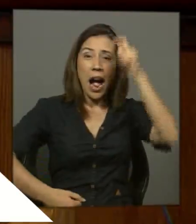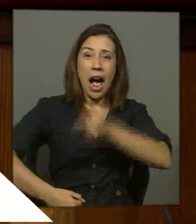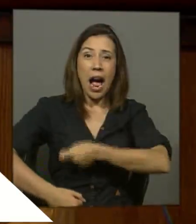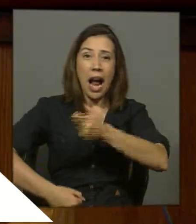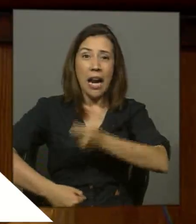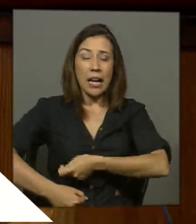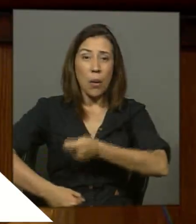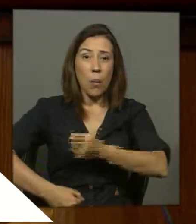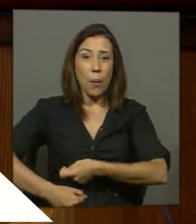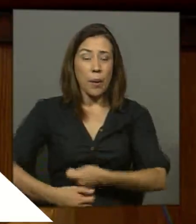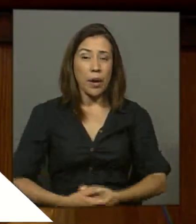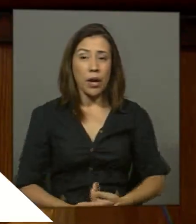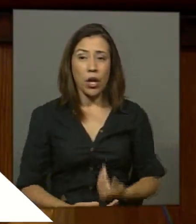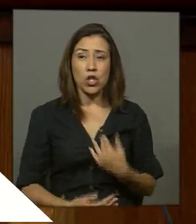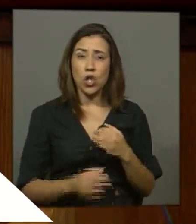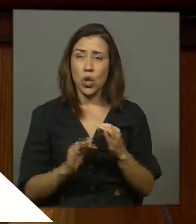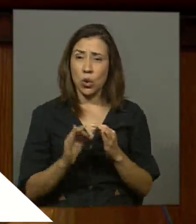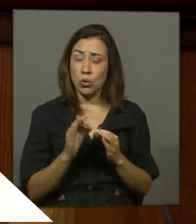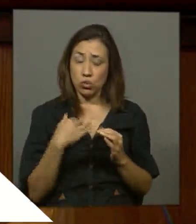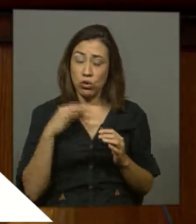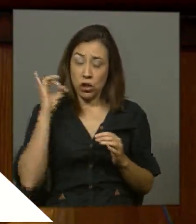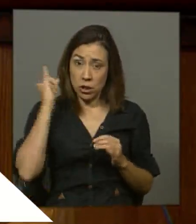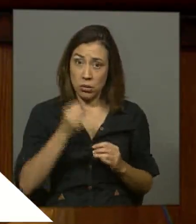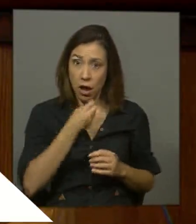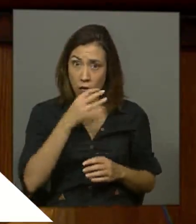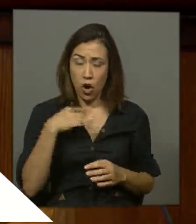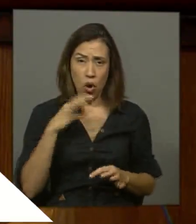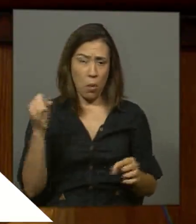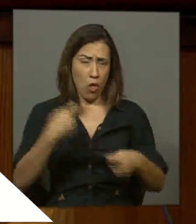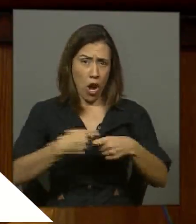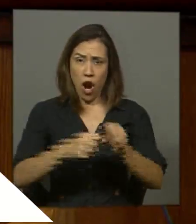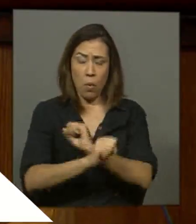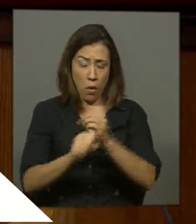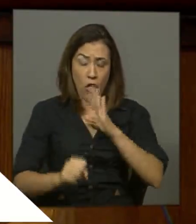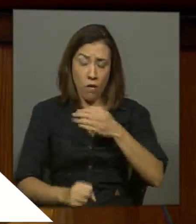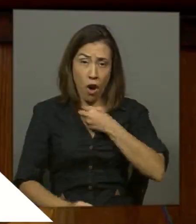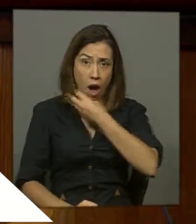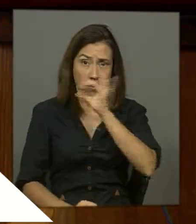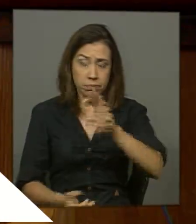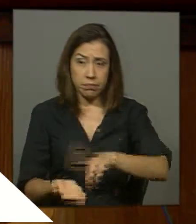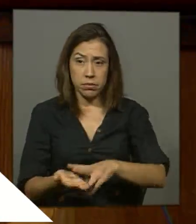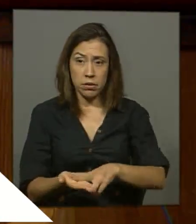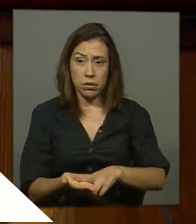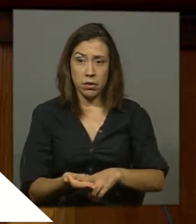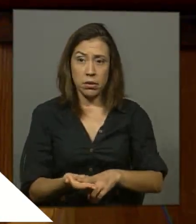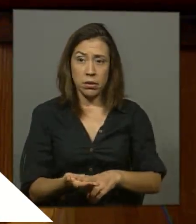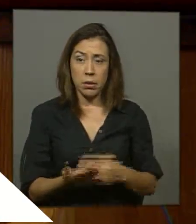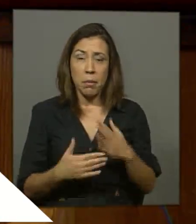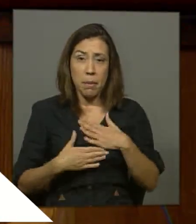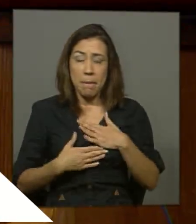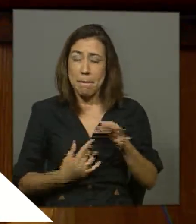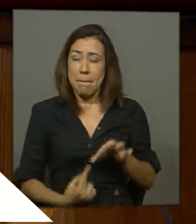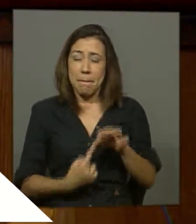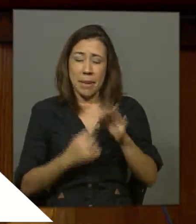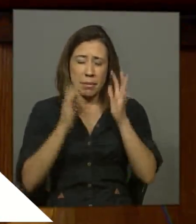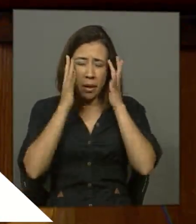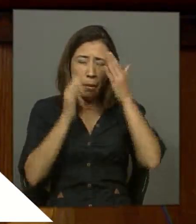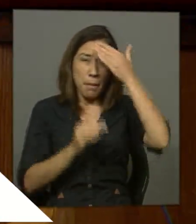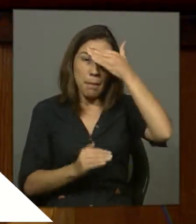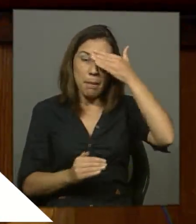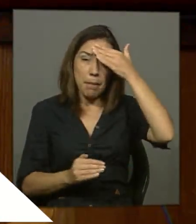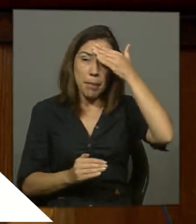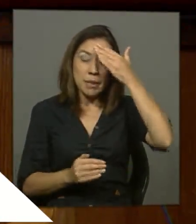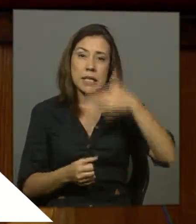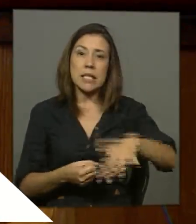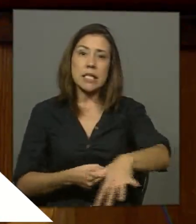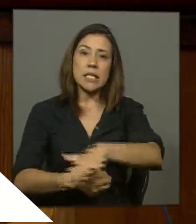araucanía Yo nunca he negado en esta audiencia no lo podría hacer porque es parte de mis principales preocupaciones